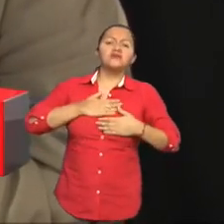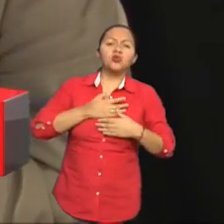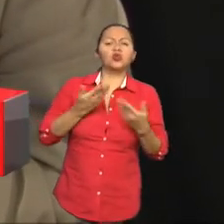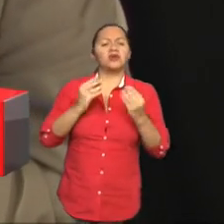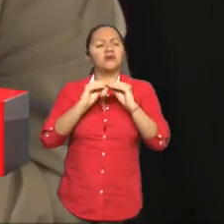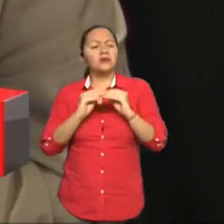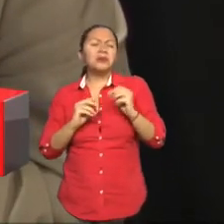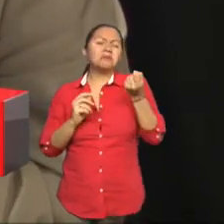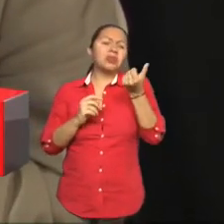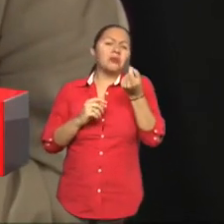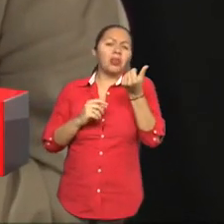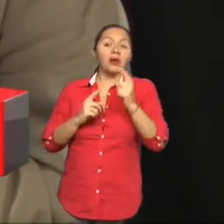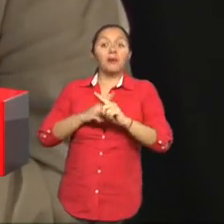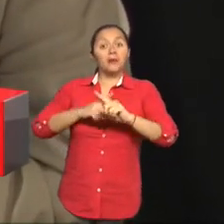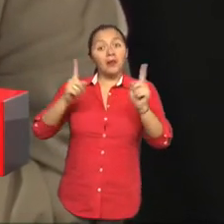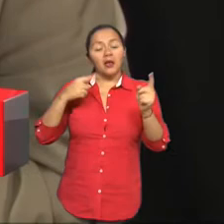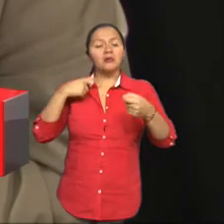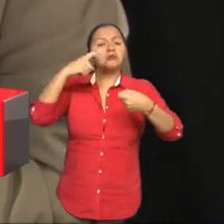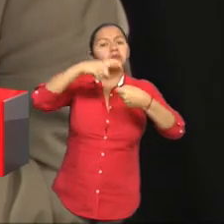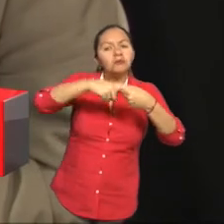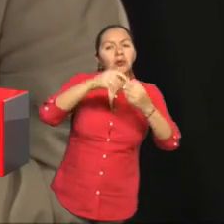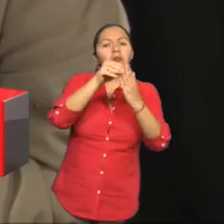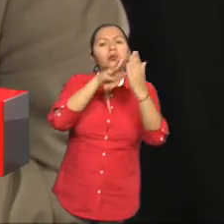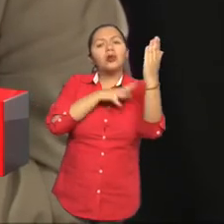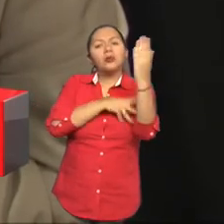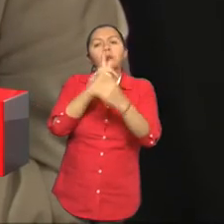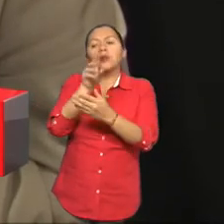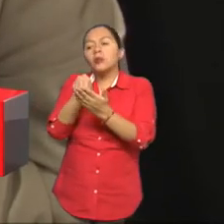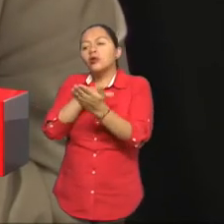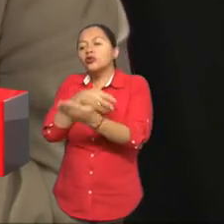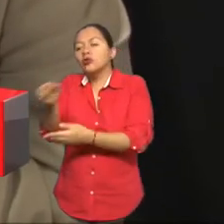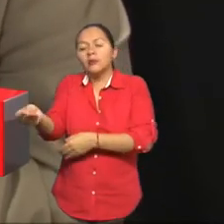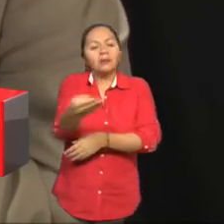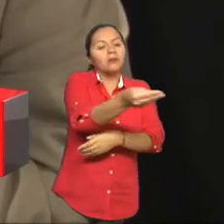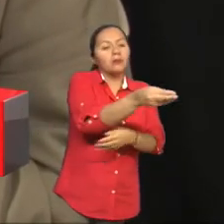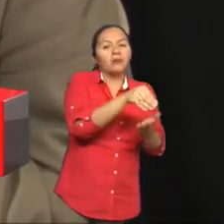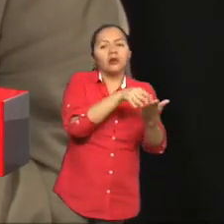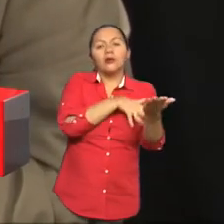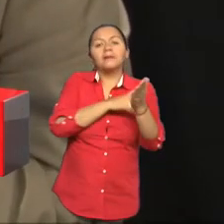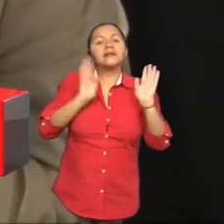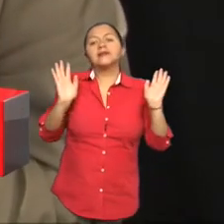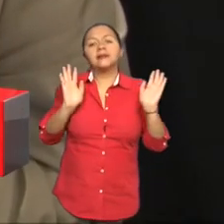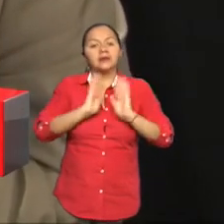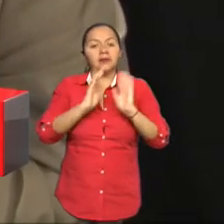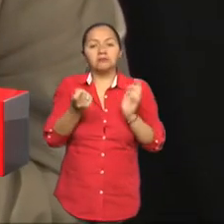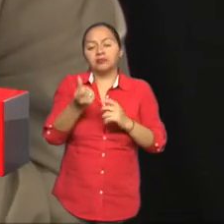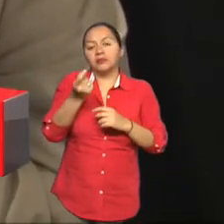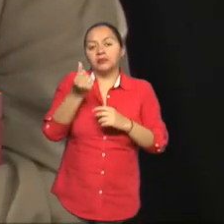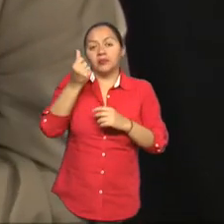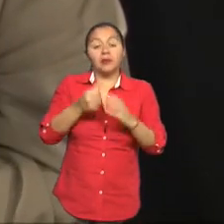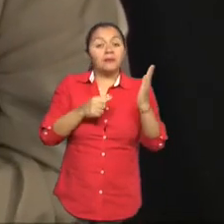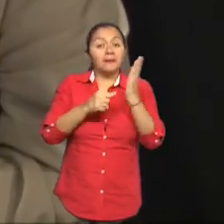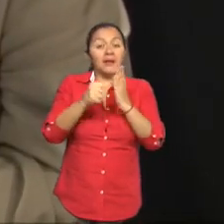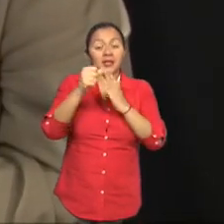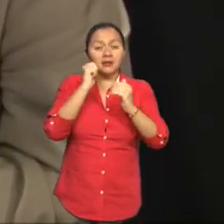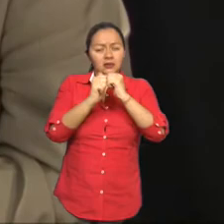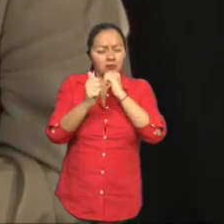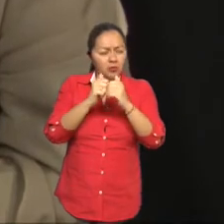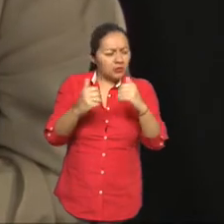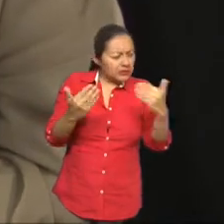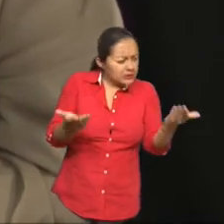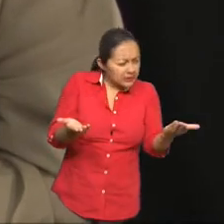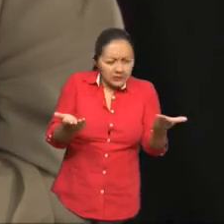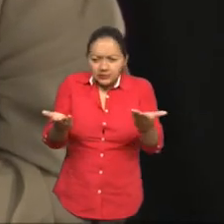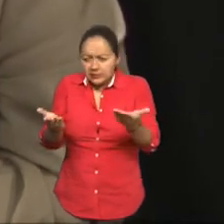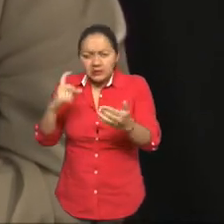formativos y participaban a través de pequeños proyectos que ingresaban directamente al Ministerio del Deporte. El Ministerio del Deporte veía la necesidad de que ellos